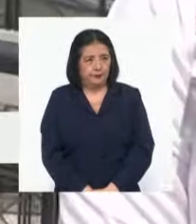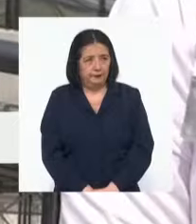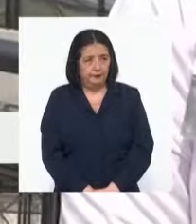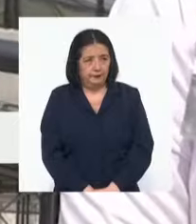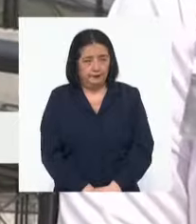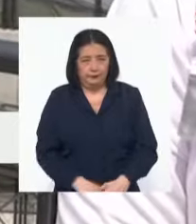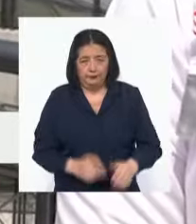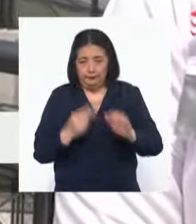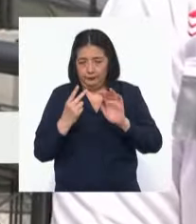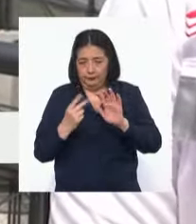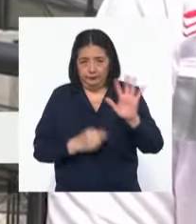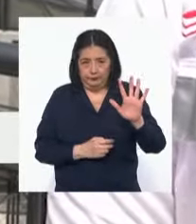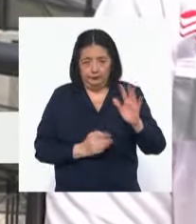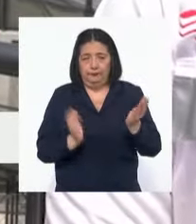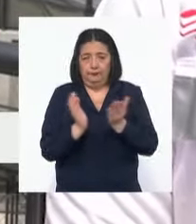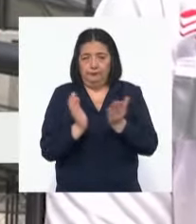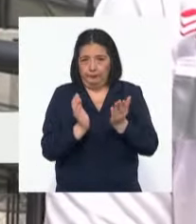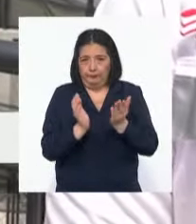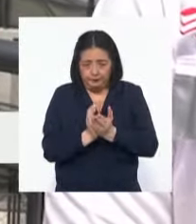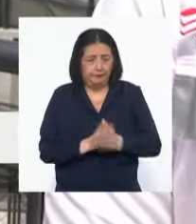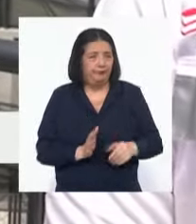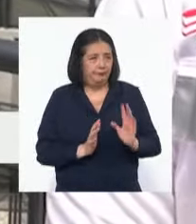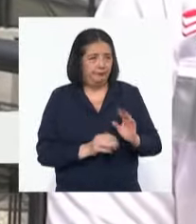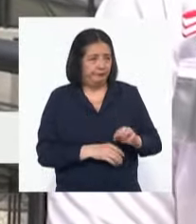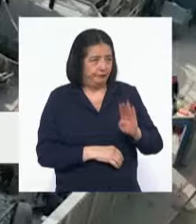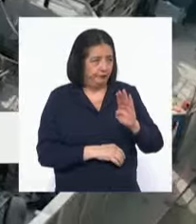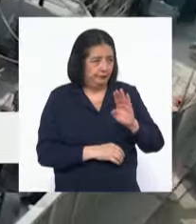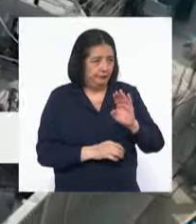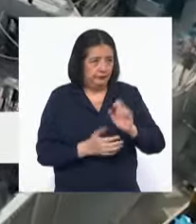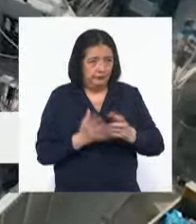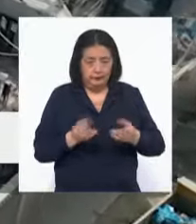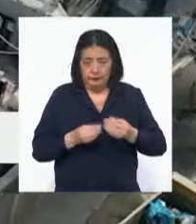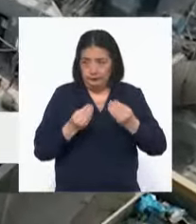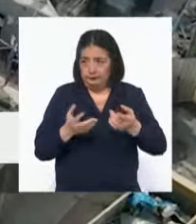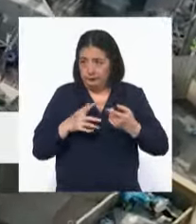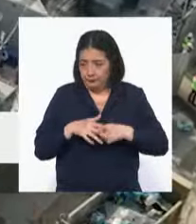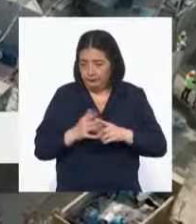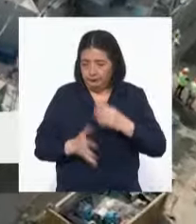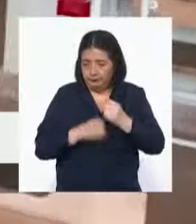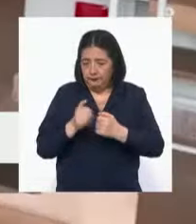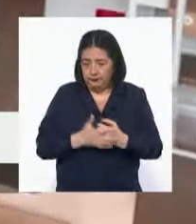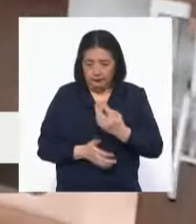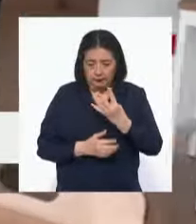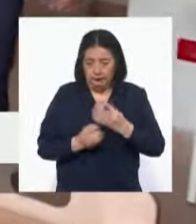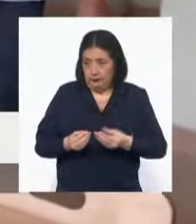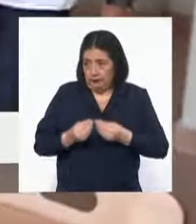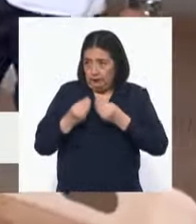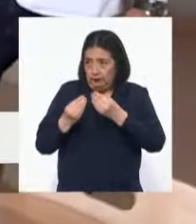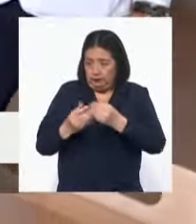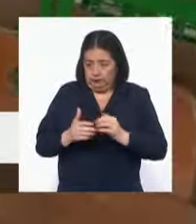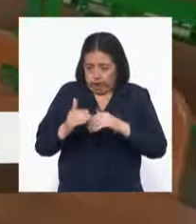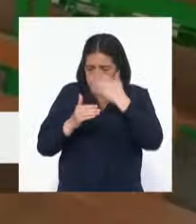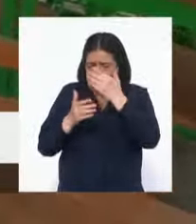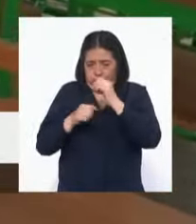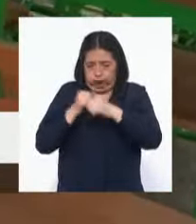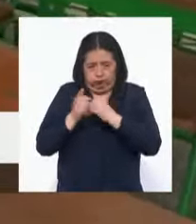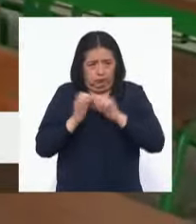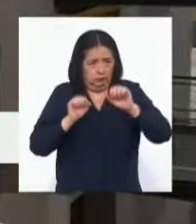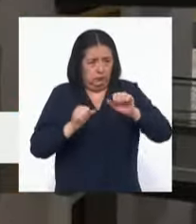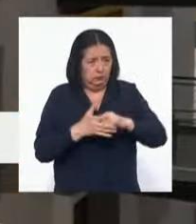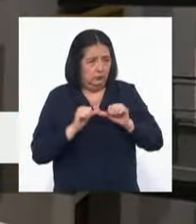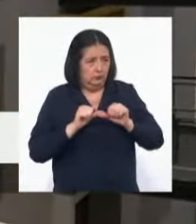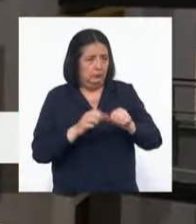Son 75 instituciones de escuelas bicentenario, de las cuales se van a entregar antes del inicio del año escolar 4 de ellas, y para el próximo año seguiremos